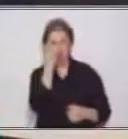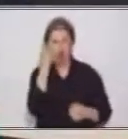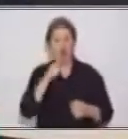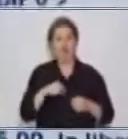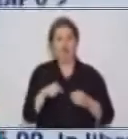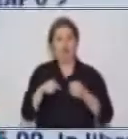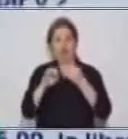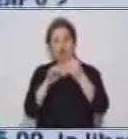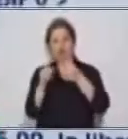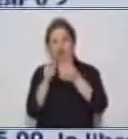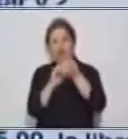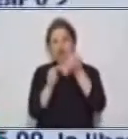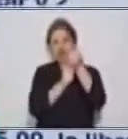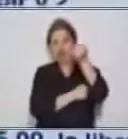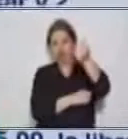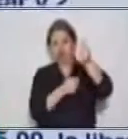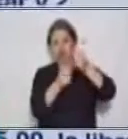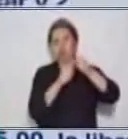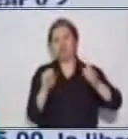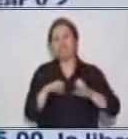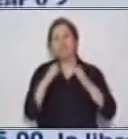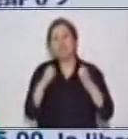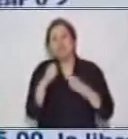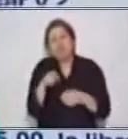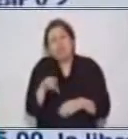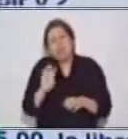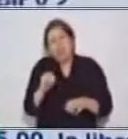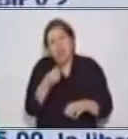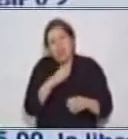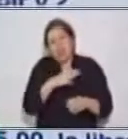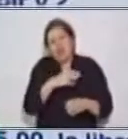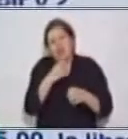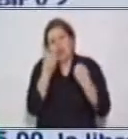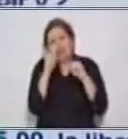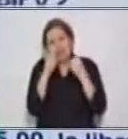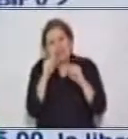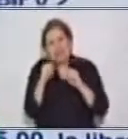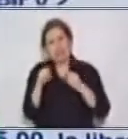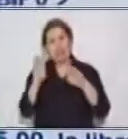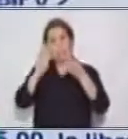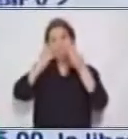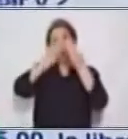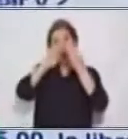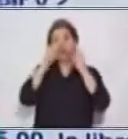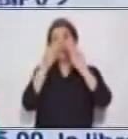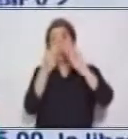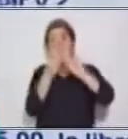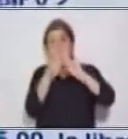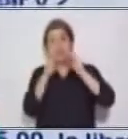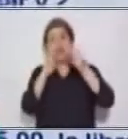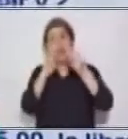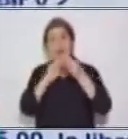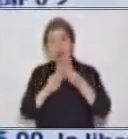Entrega por 8 días. ¿Qué tengo que hacer? Muy bien, multiplicar por 8.